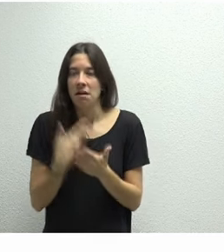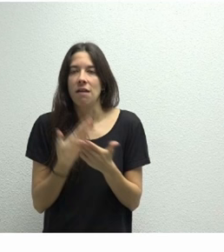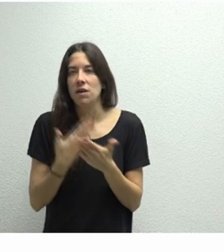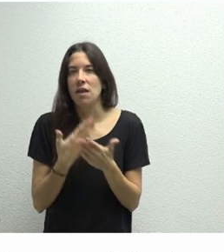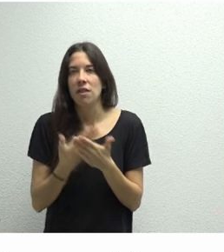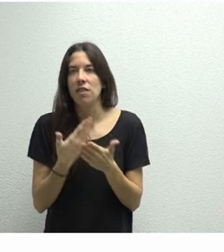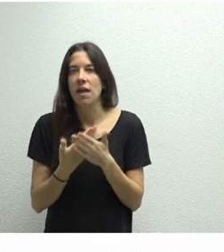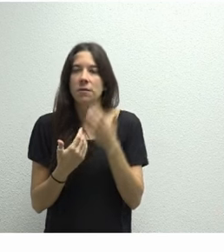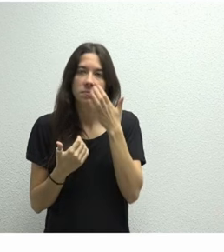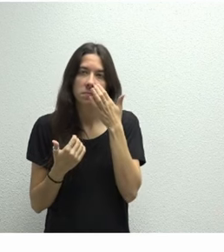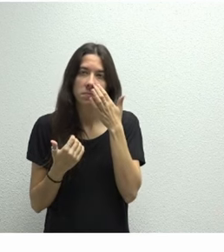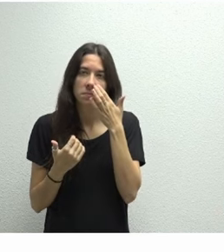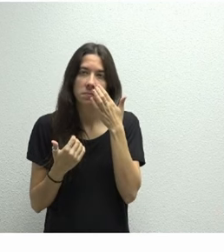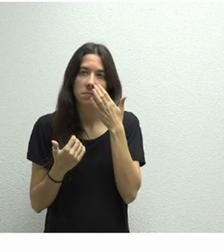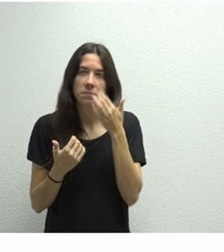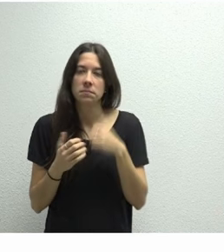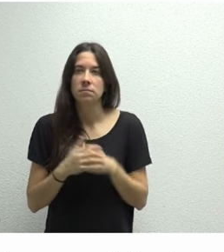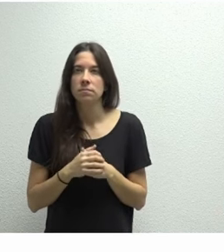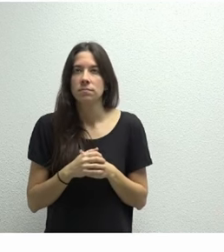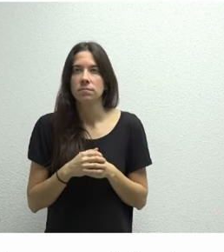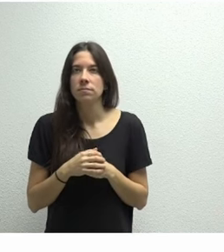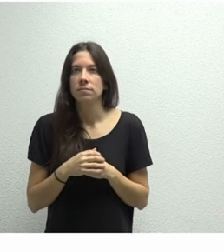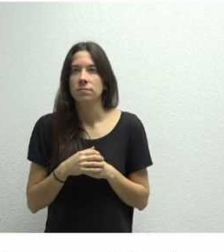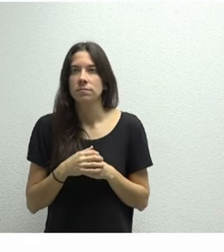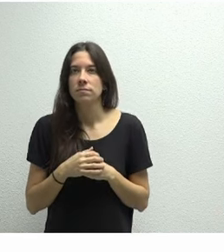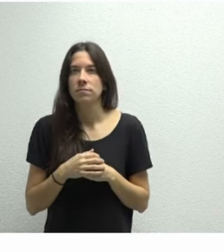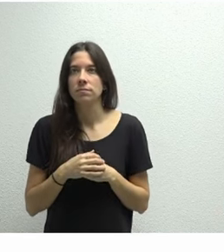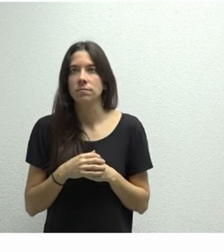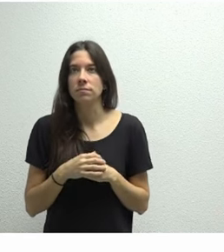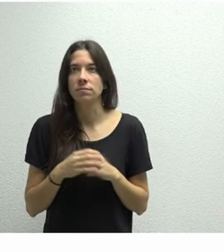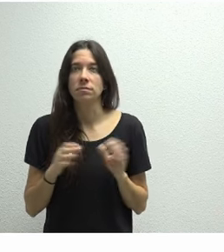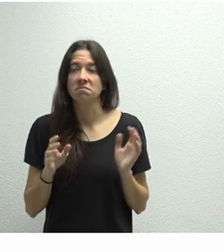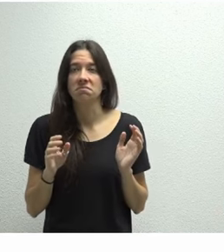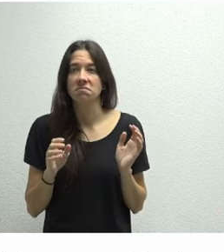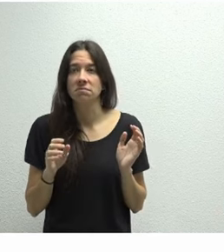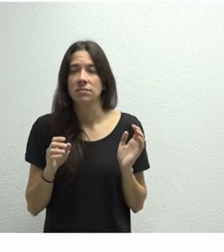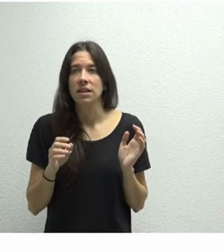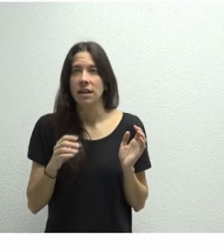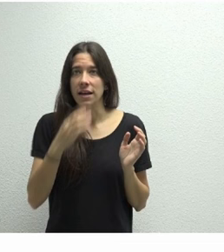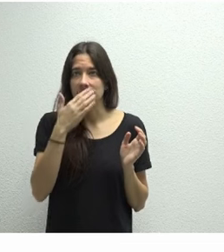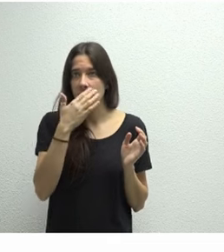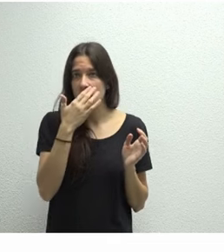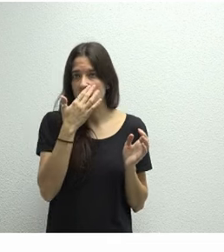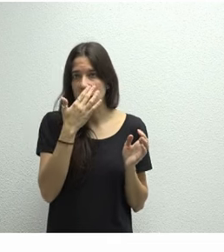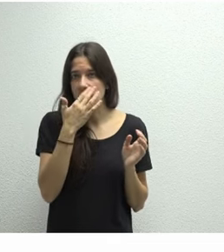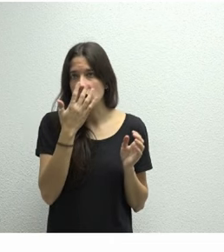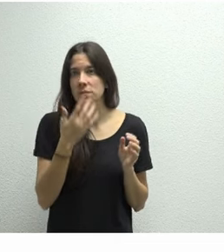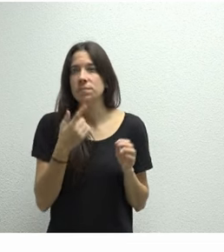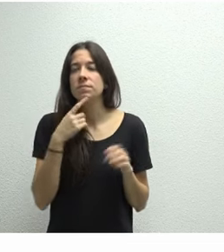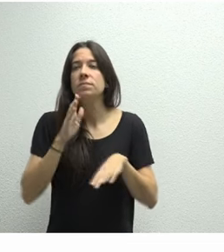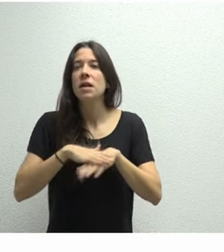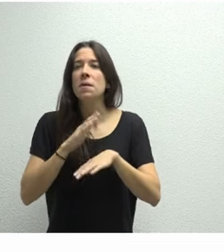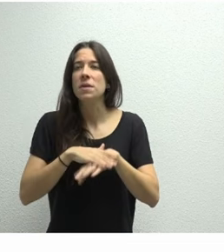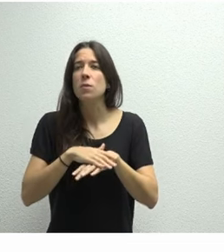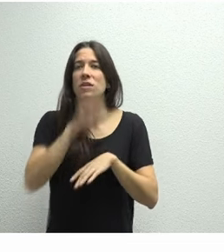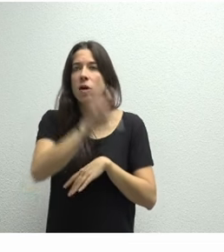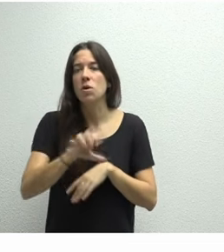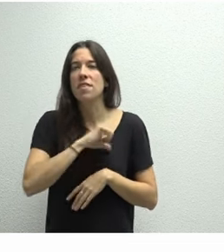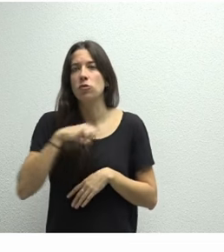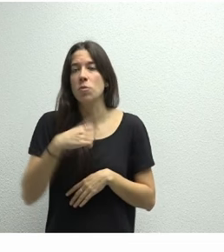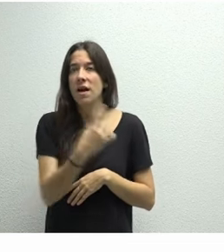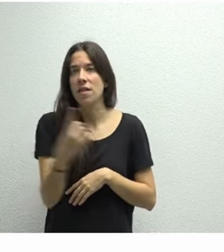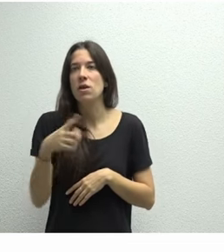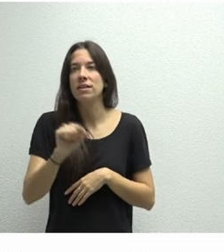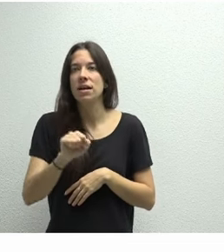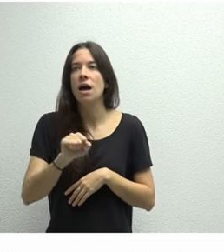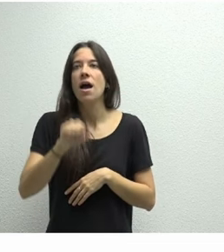tiene su librillo hombre Yo sí que creo que sería necesario que como mínimo cada comunidad Autónoma tuviese no una udac o similar